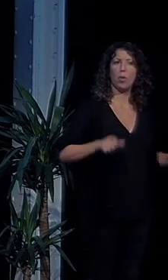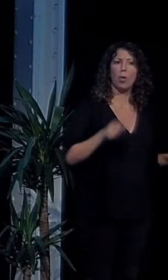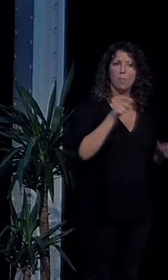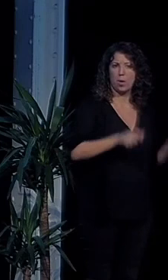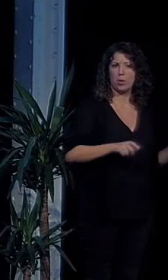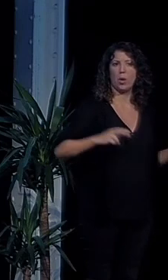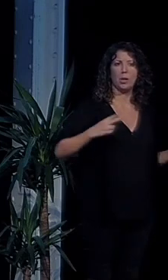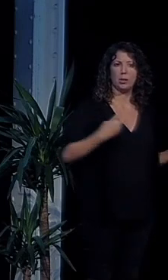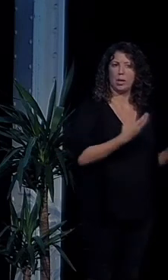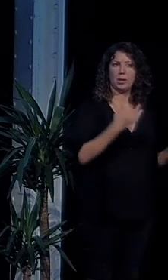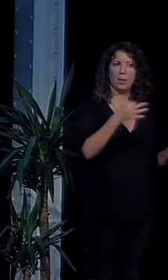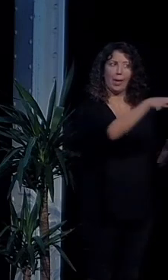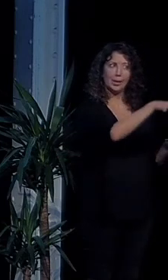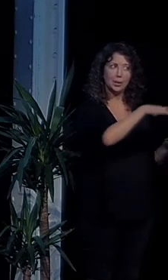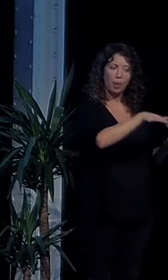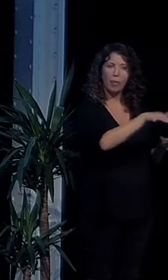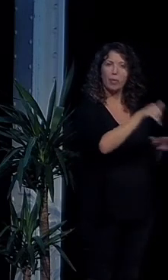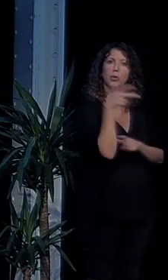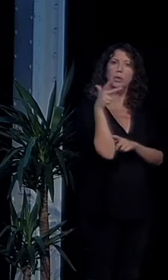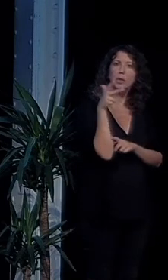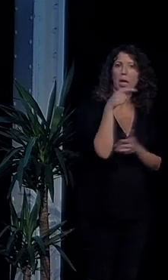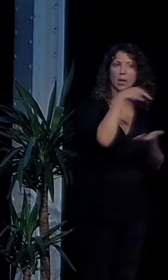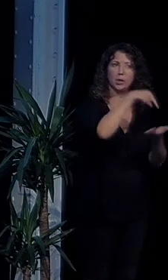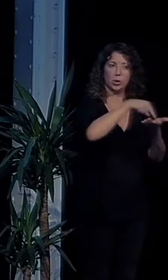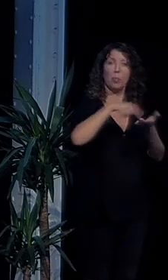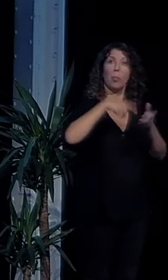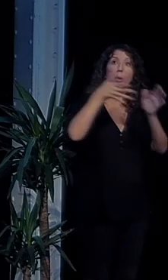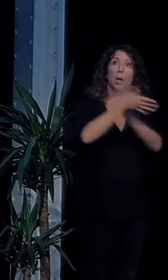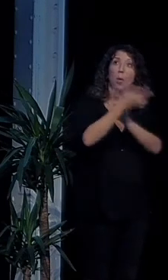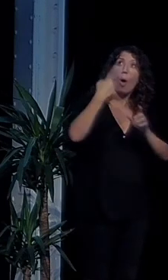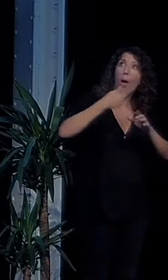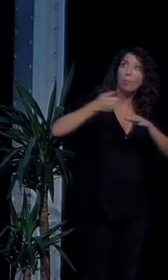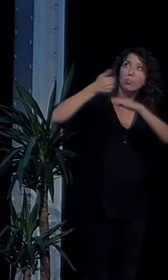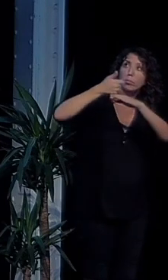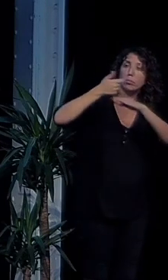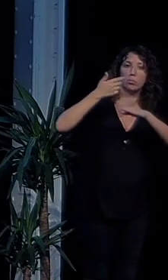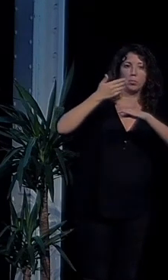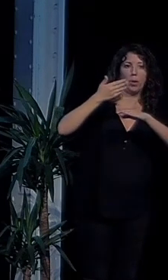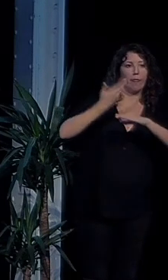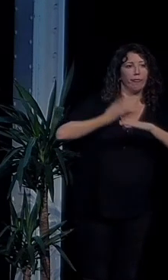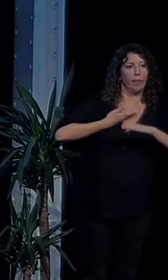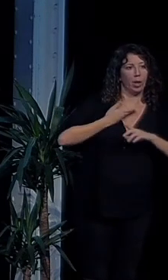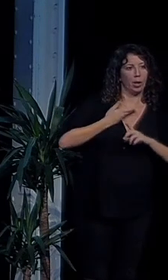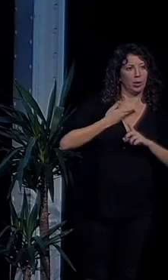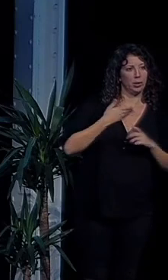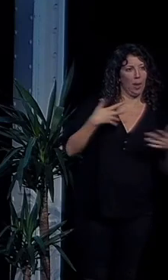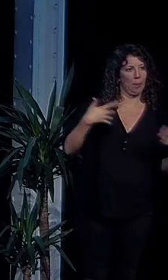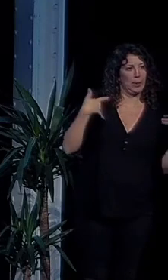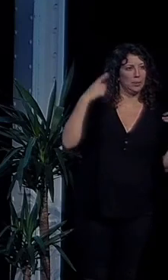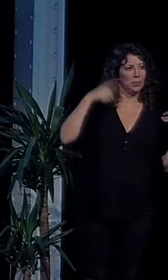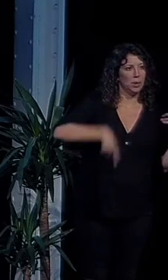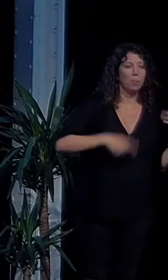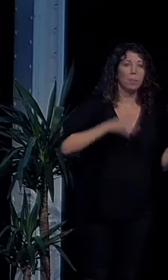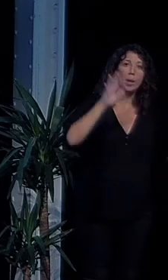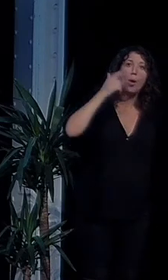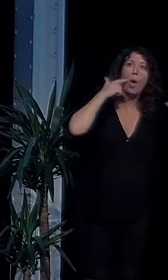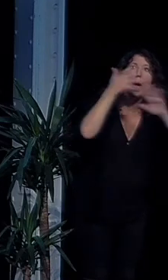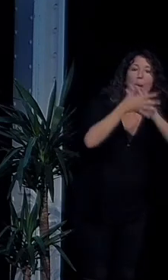tener espacios y tienen que tener derechos porque son víctimas del patriarcado también. Pero